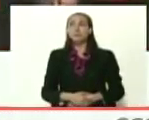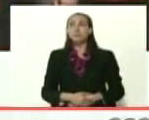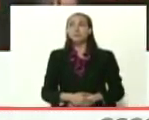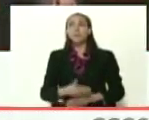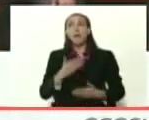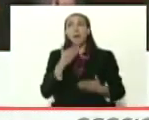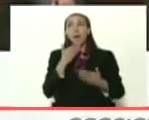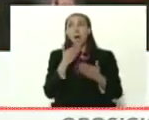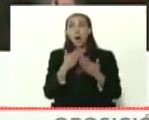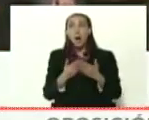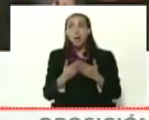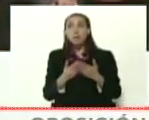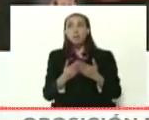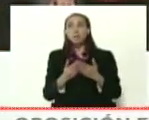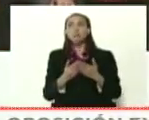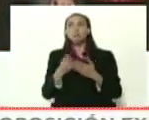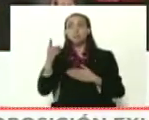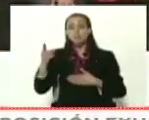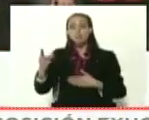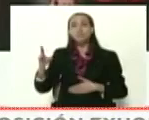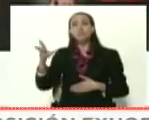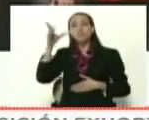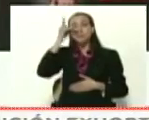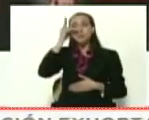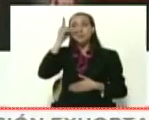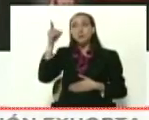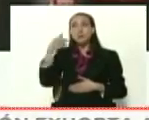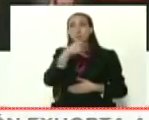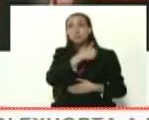Muchas gracias, excelentísima vicepresidenta,